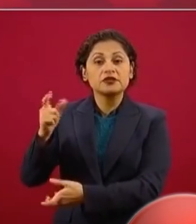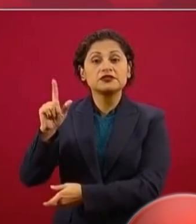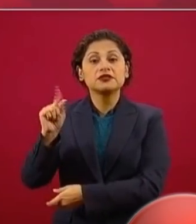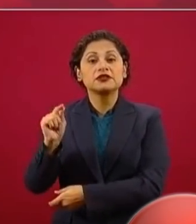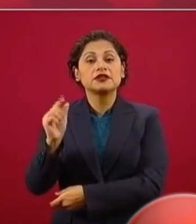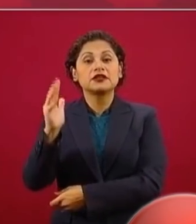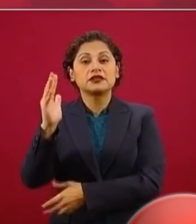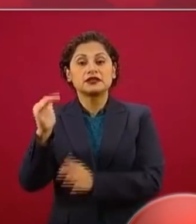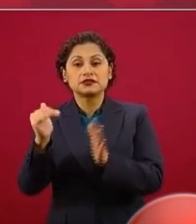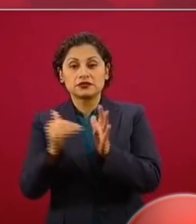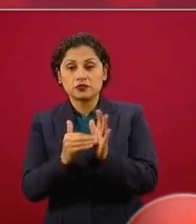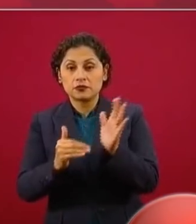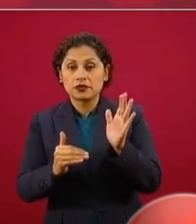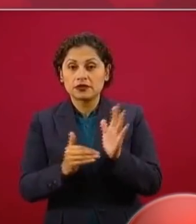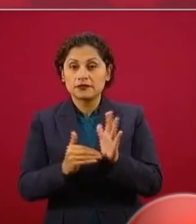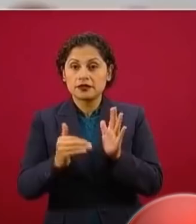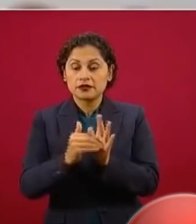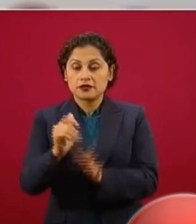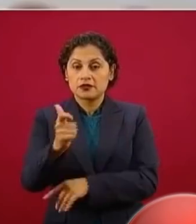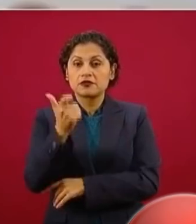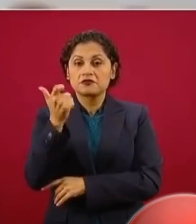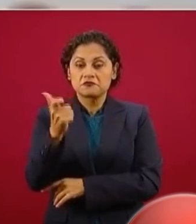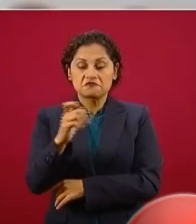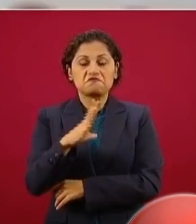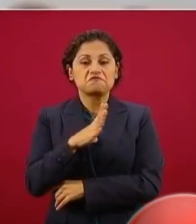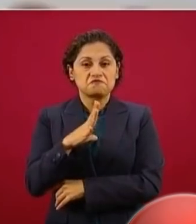75,000 millones de pesos.